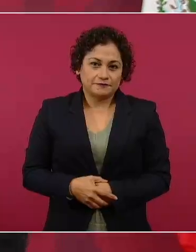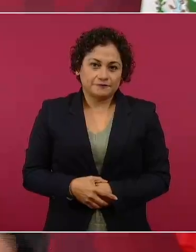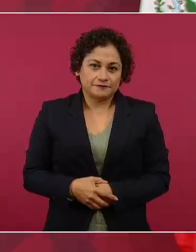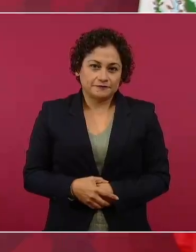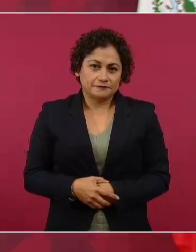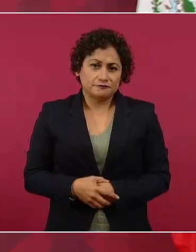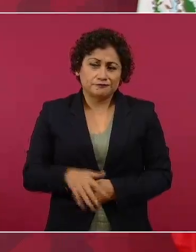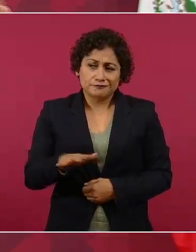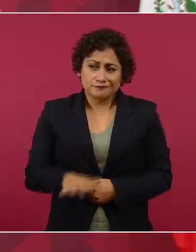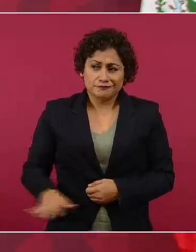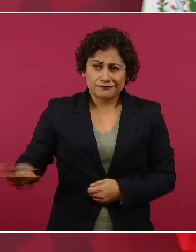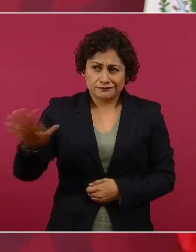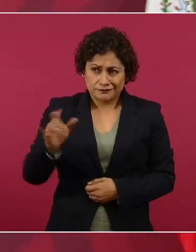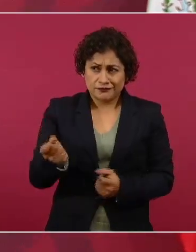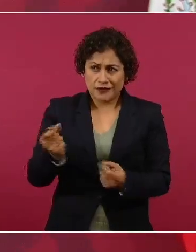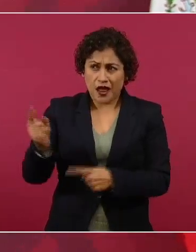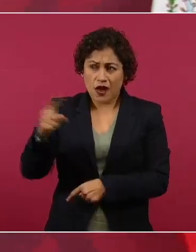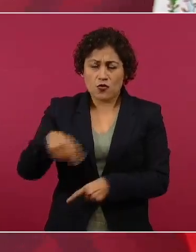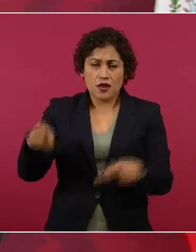están acostumbrados